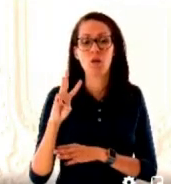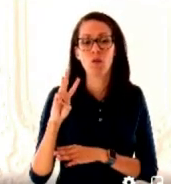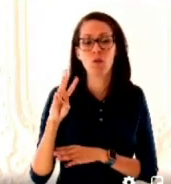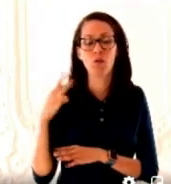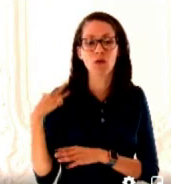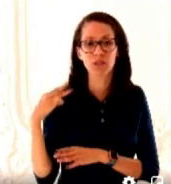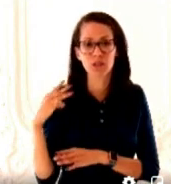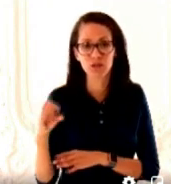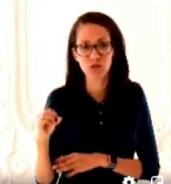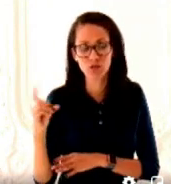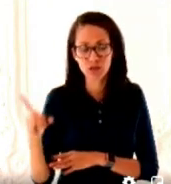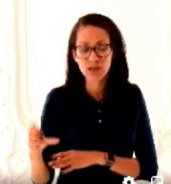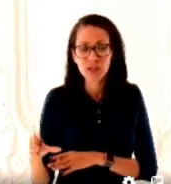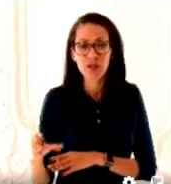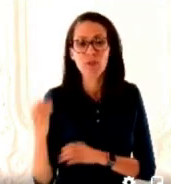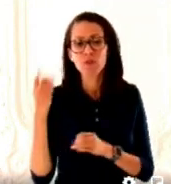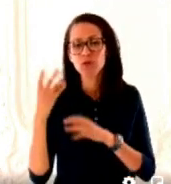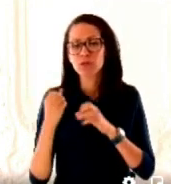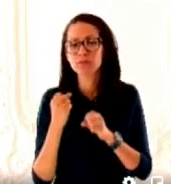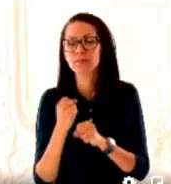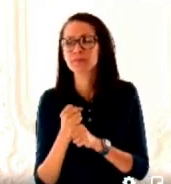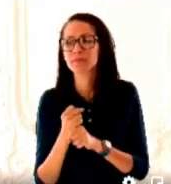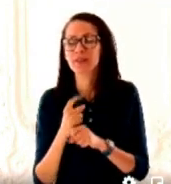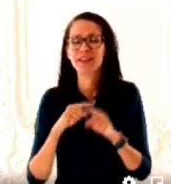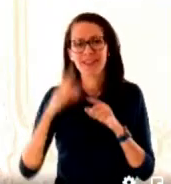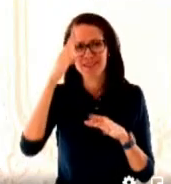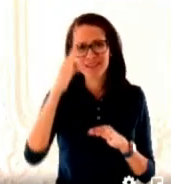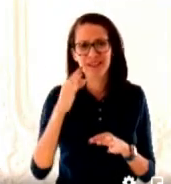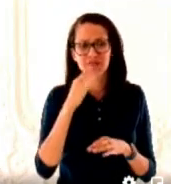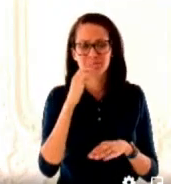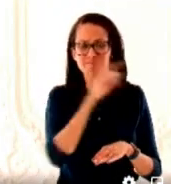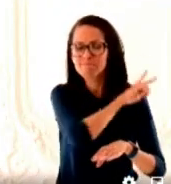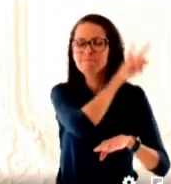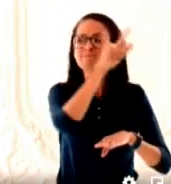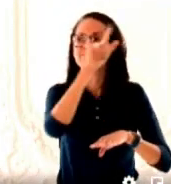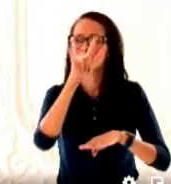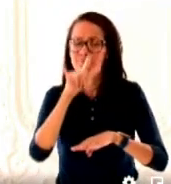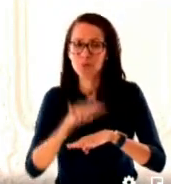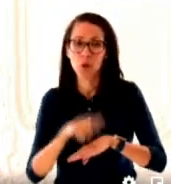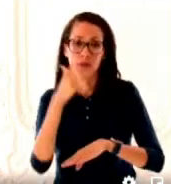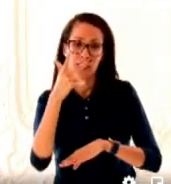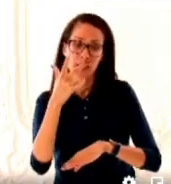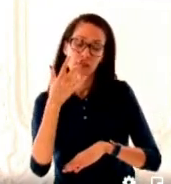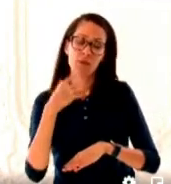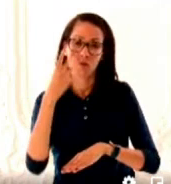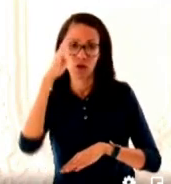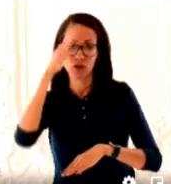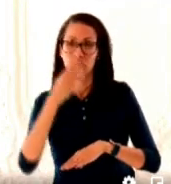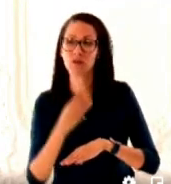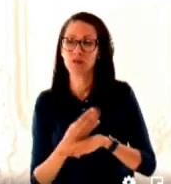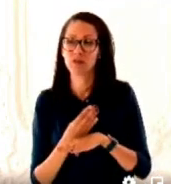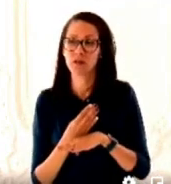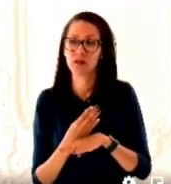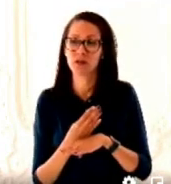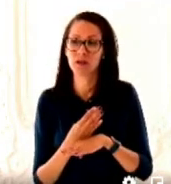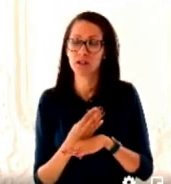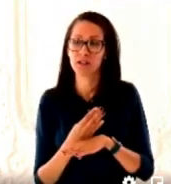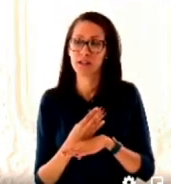estudiar allá y decidí regresar entonces con 3 de mis 4 hijos, a pesar de que no